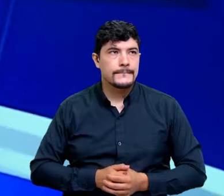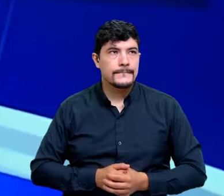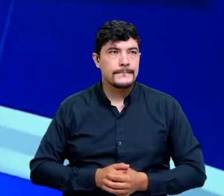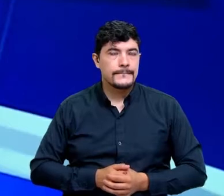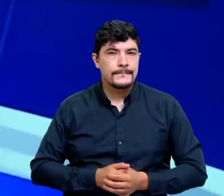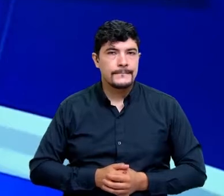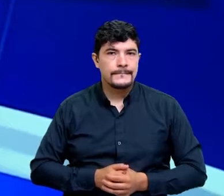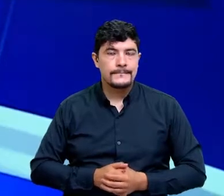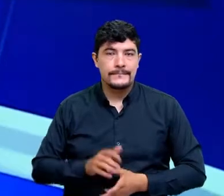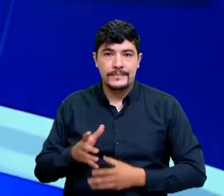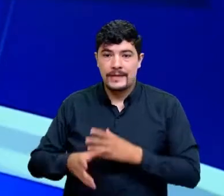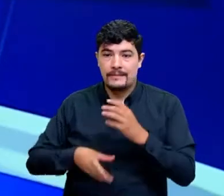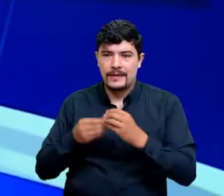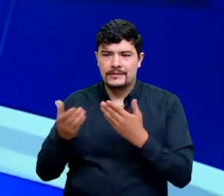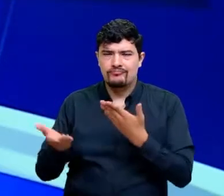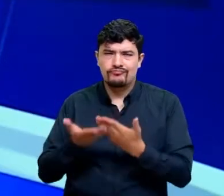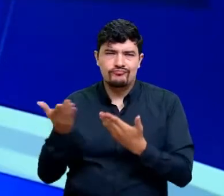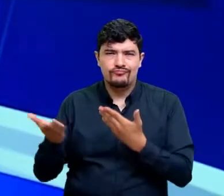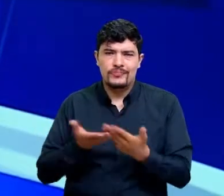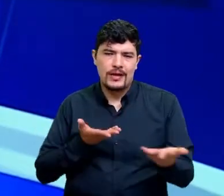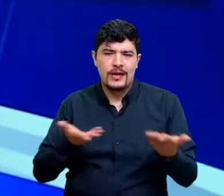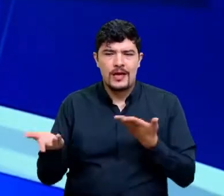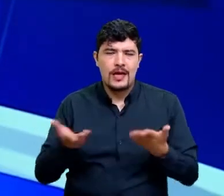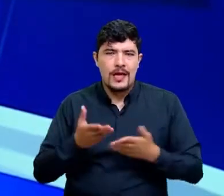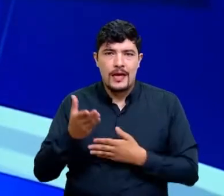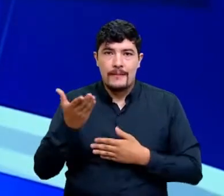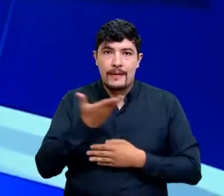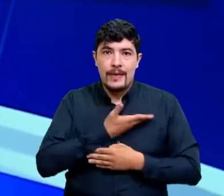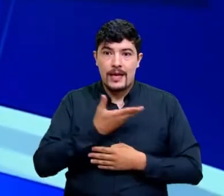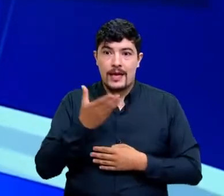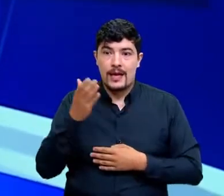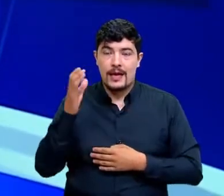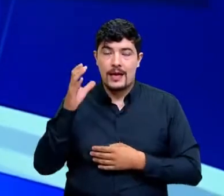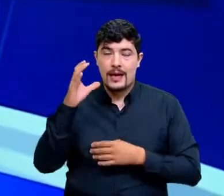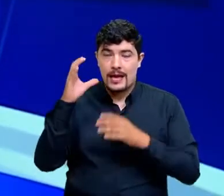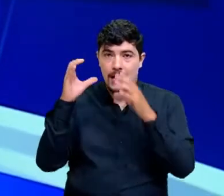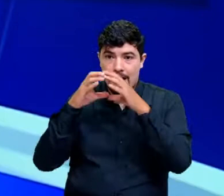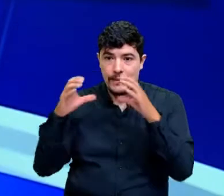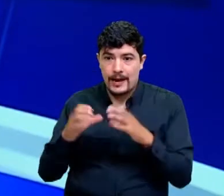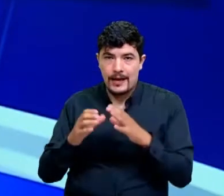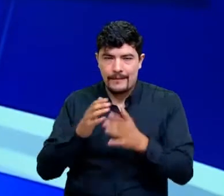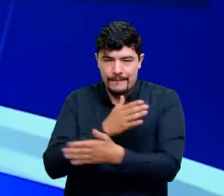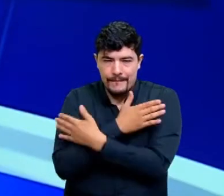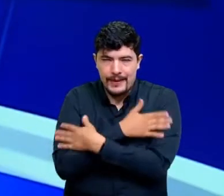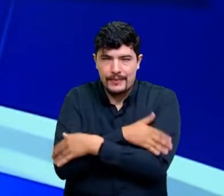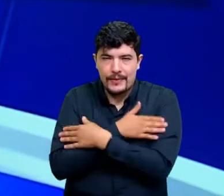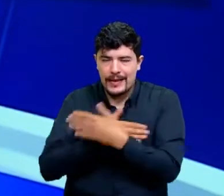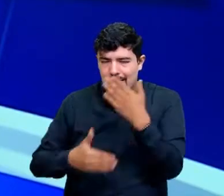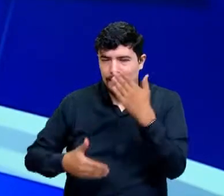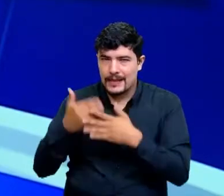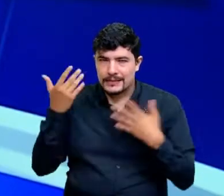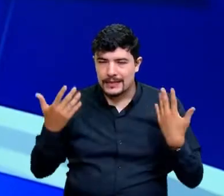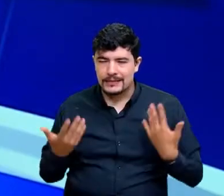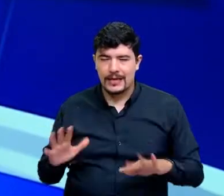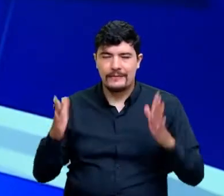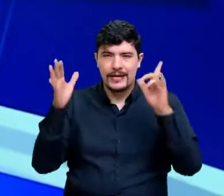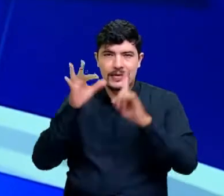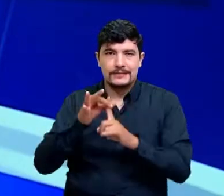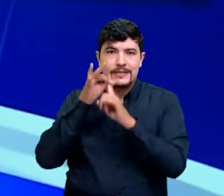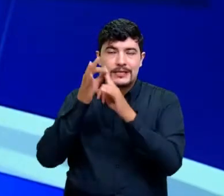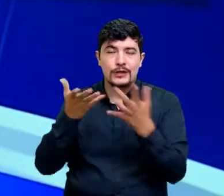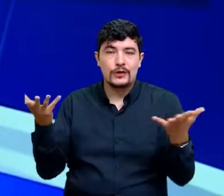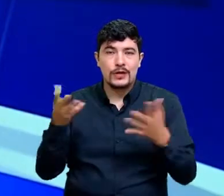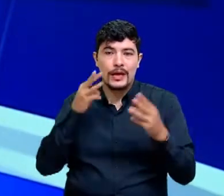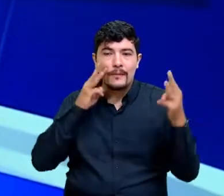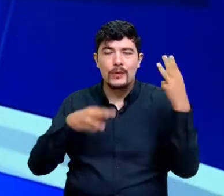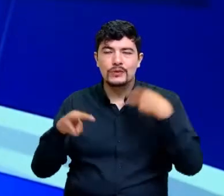y la pasarela de moda para las mamás la cámara de comercio de pamplona comienza con esta celebración especial directamente desde el museo